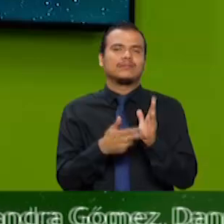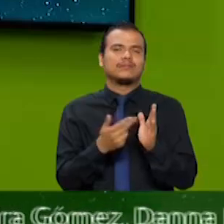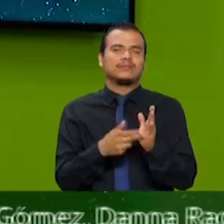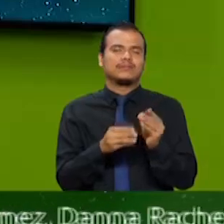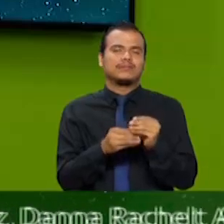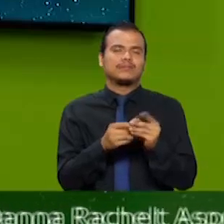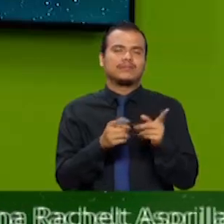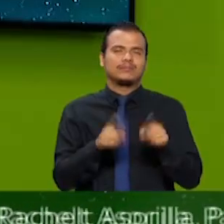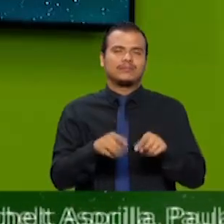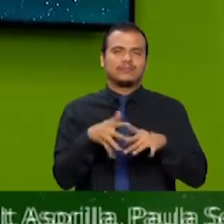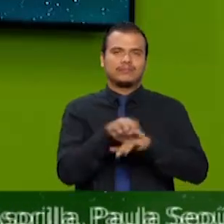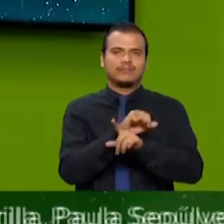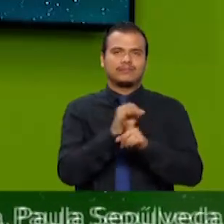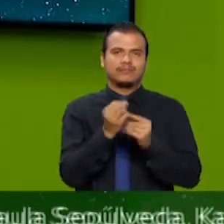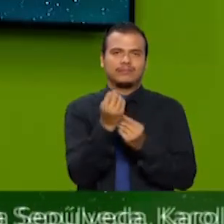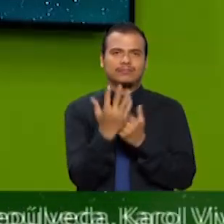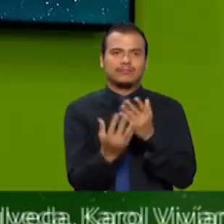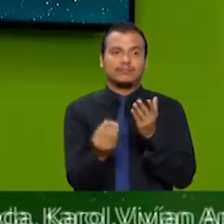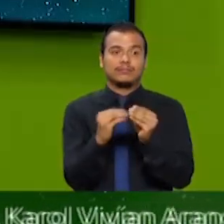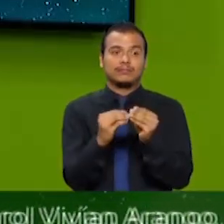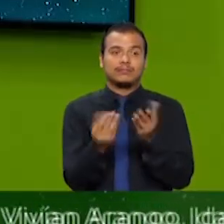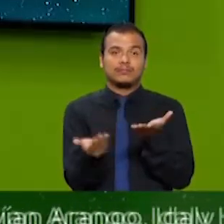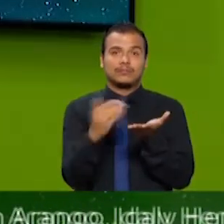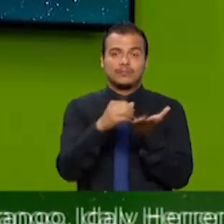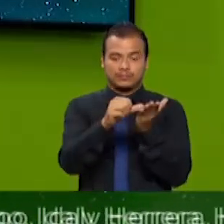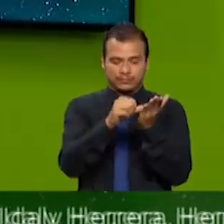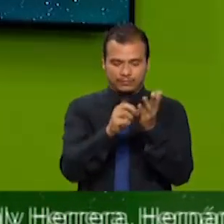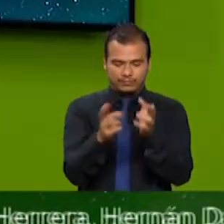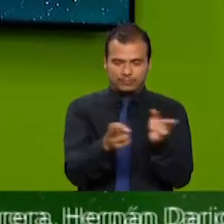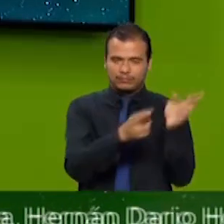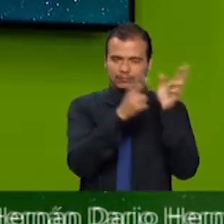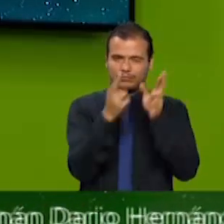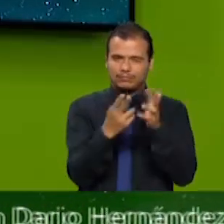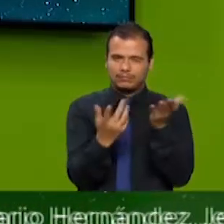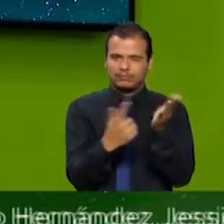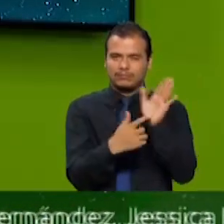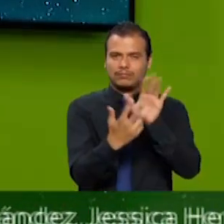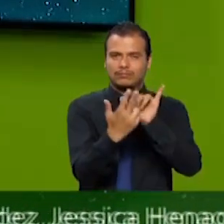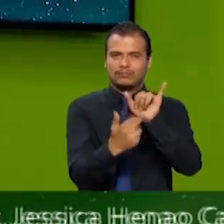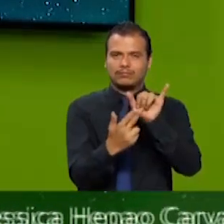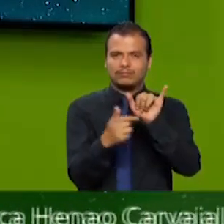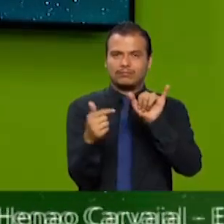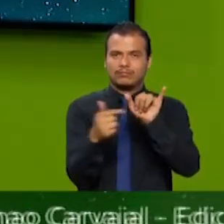a través de las redes sociales. Pueden volver a ver el informativo en nuestro canal